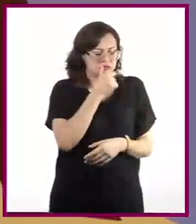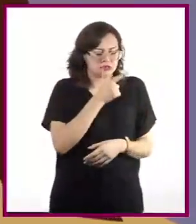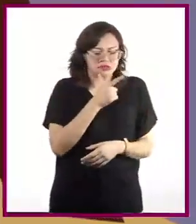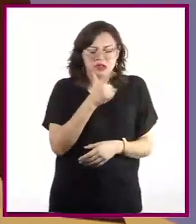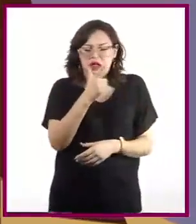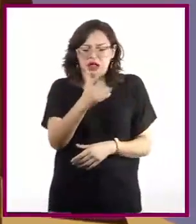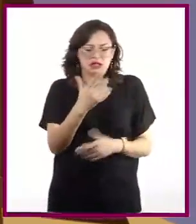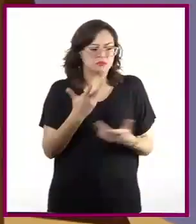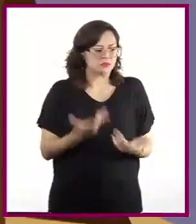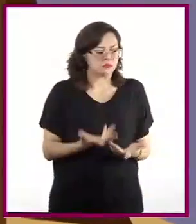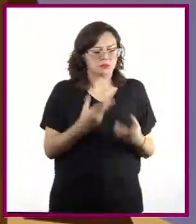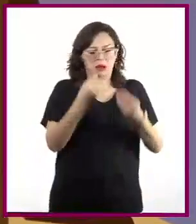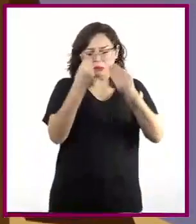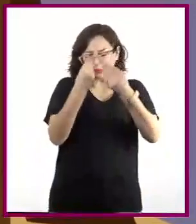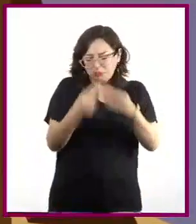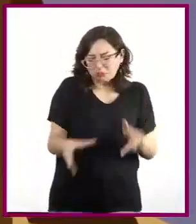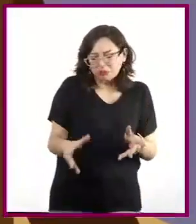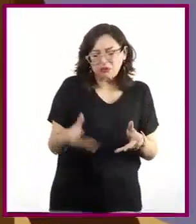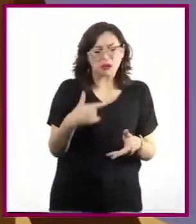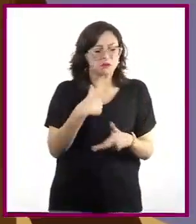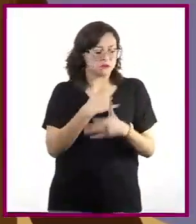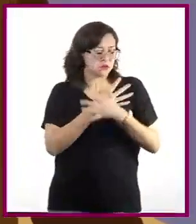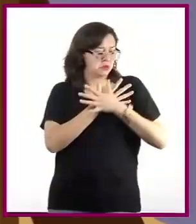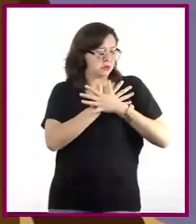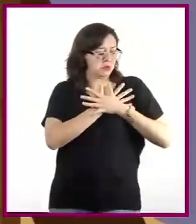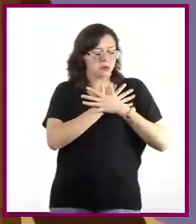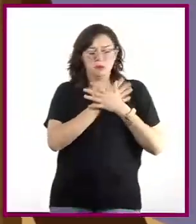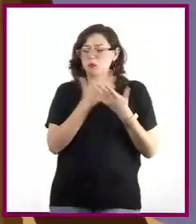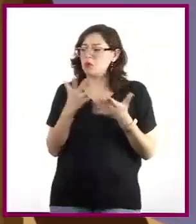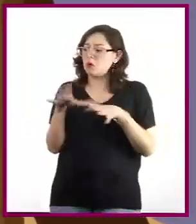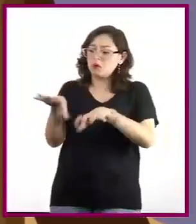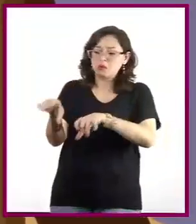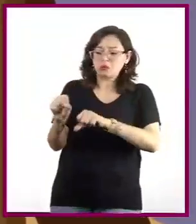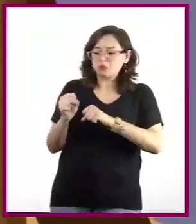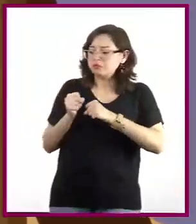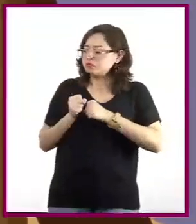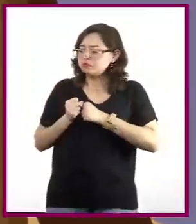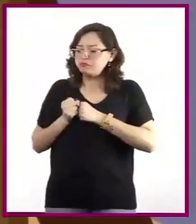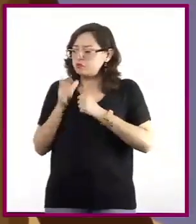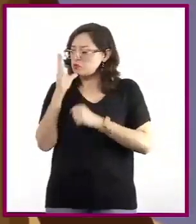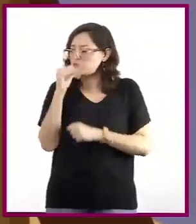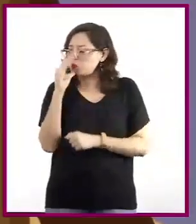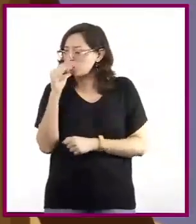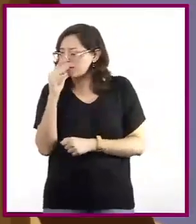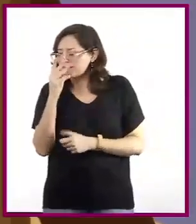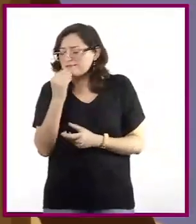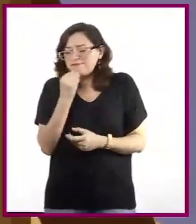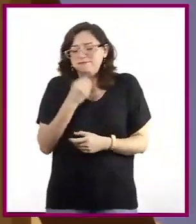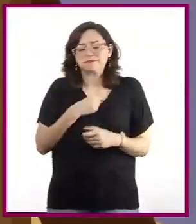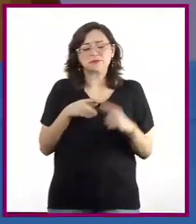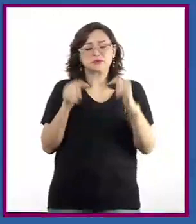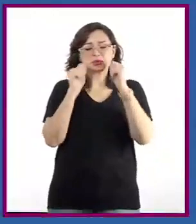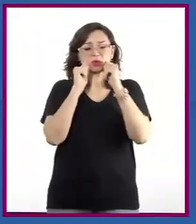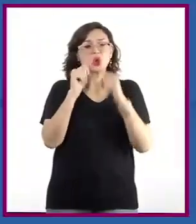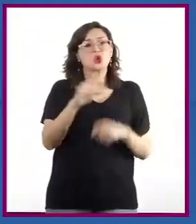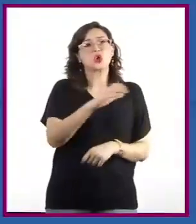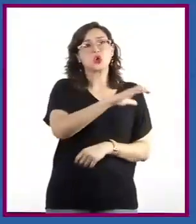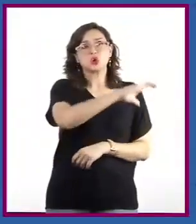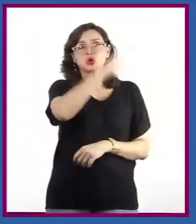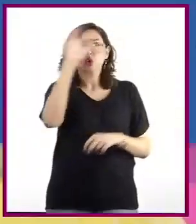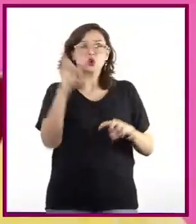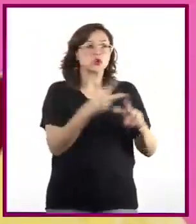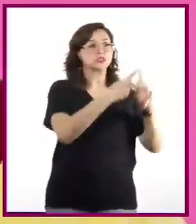rocío. ¿Qué importa que mi amor no pudiera guardarla? La noche está estrellada y ella no está conmigo.